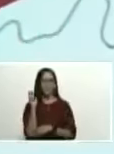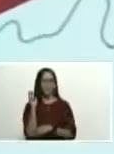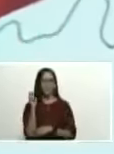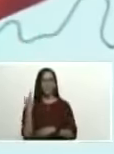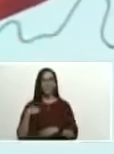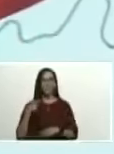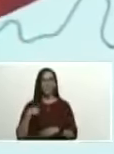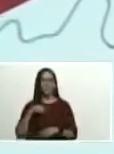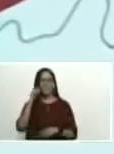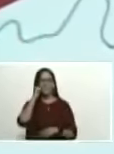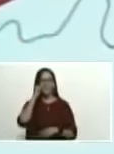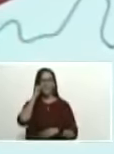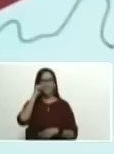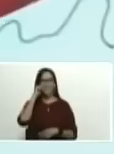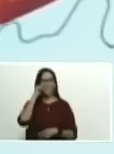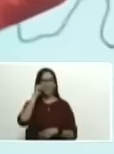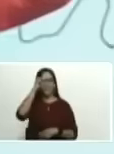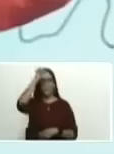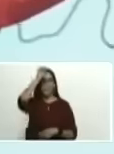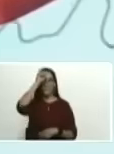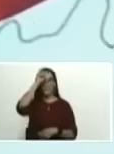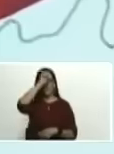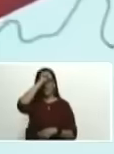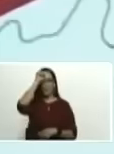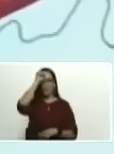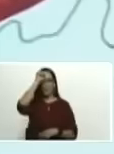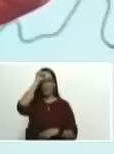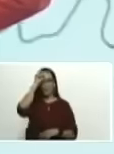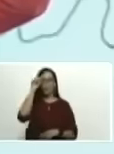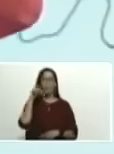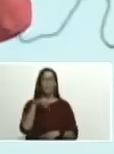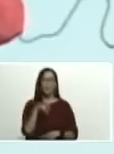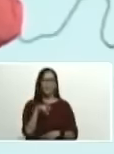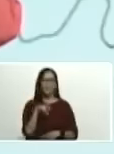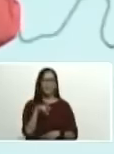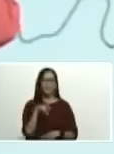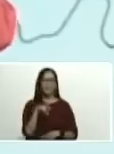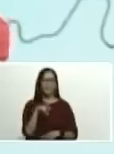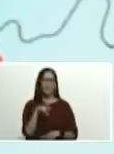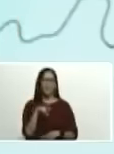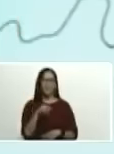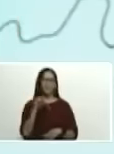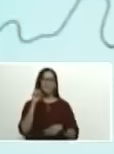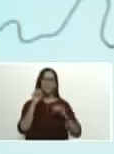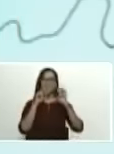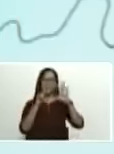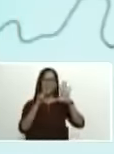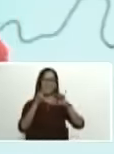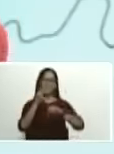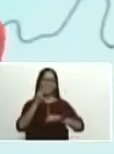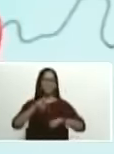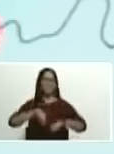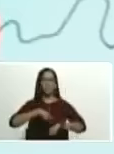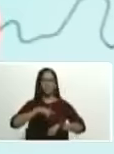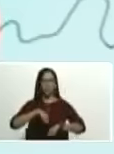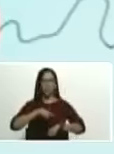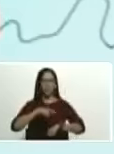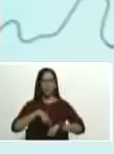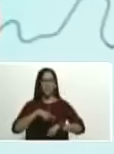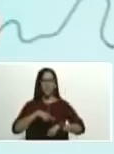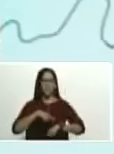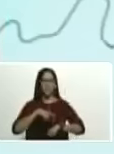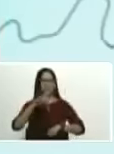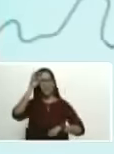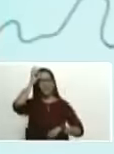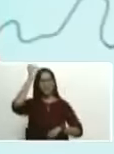Tienen sábado, domingo y lunes, 72 horas para el